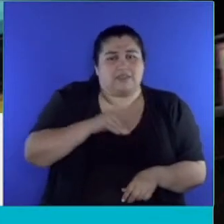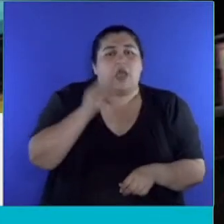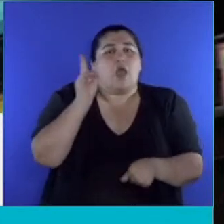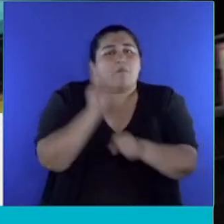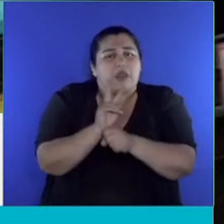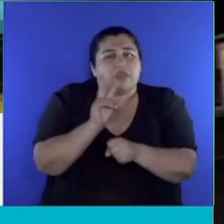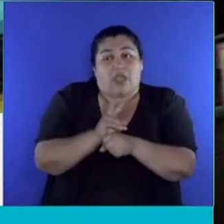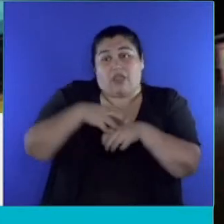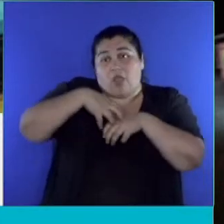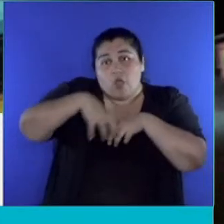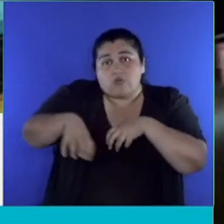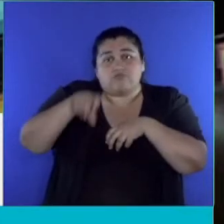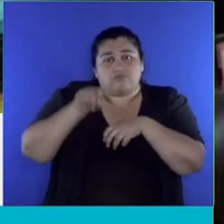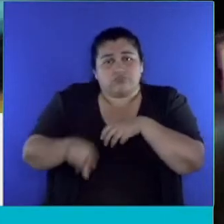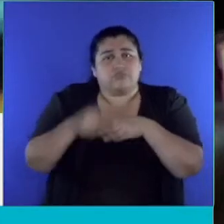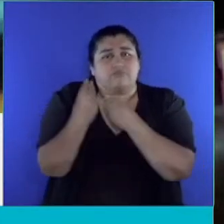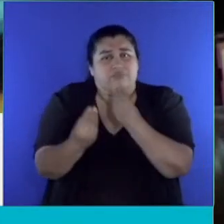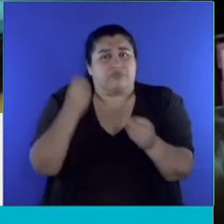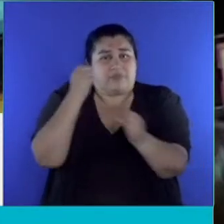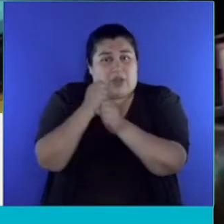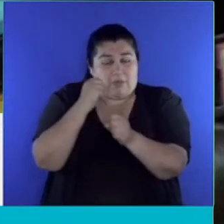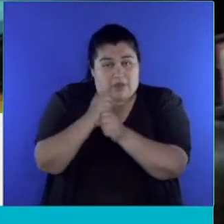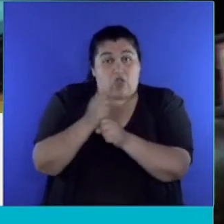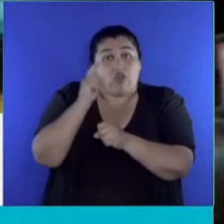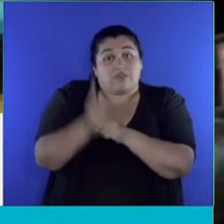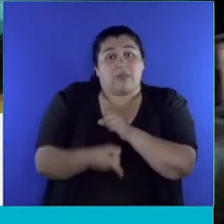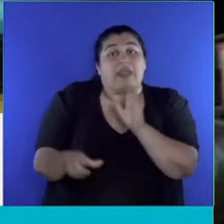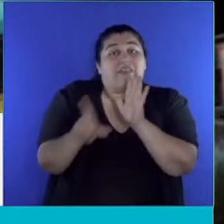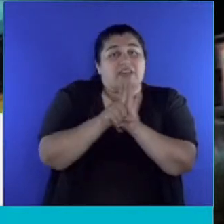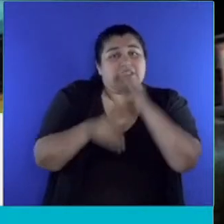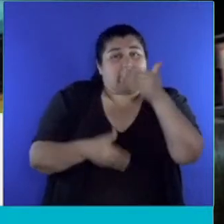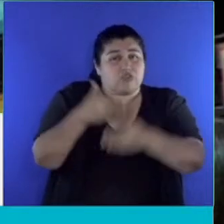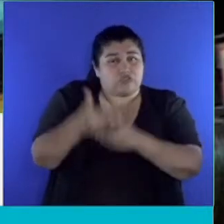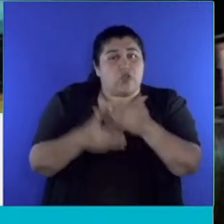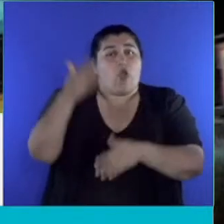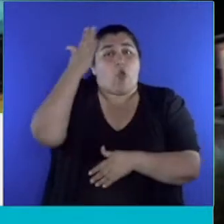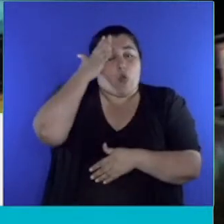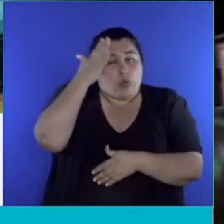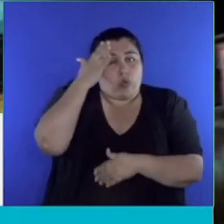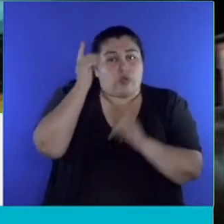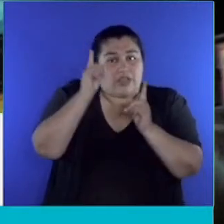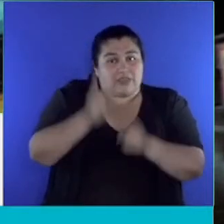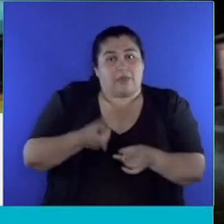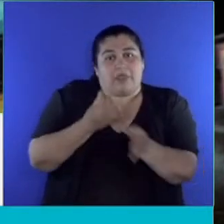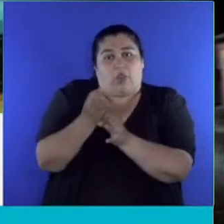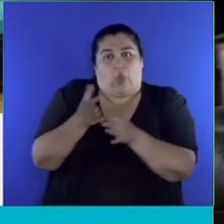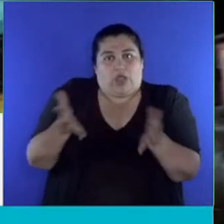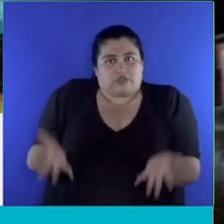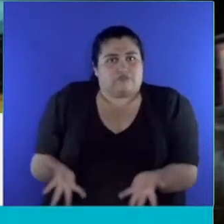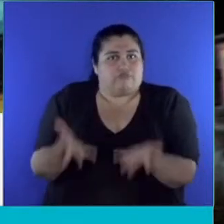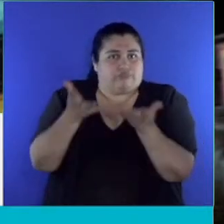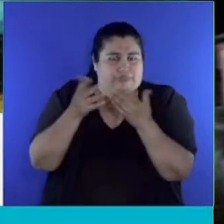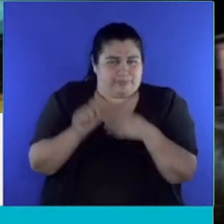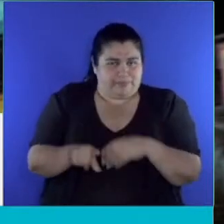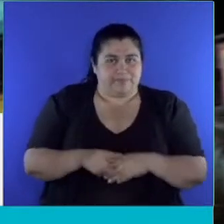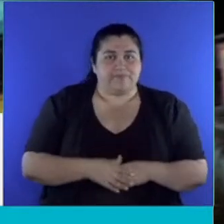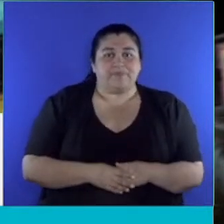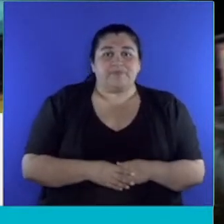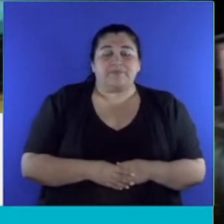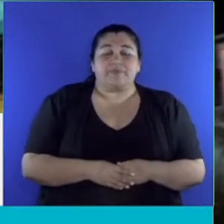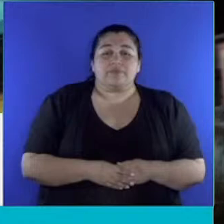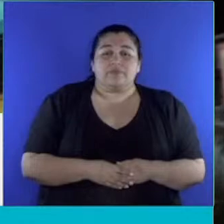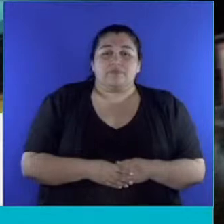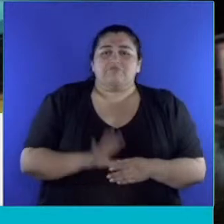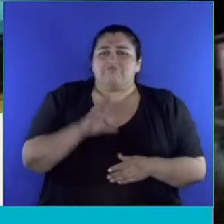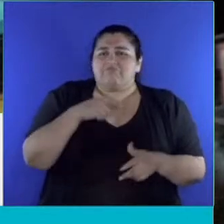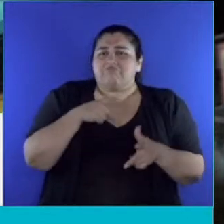de un sector. También aporta esta ley al desarrollo de la cultura y, por supuesto, también de la educación. Y quiero